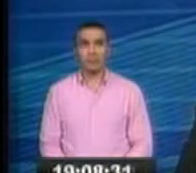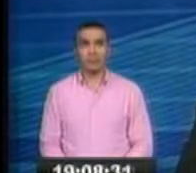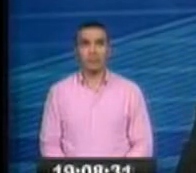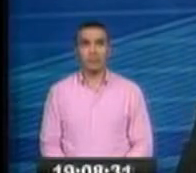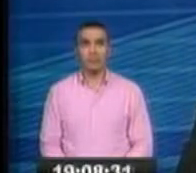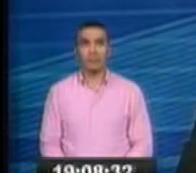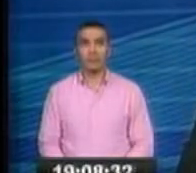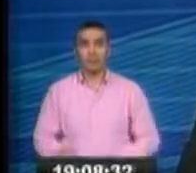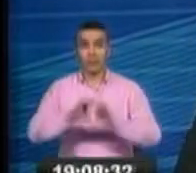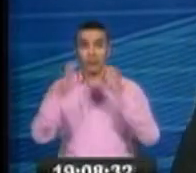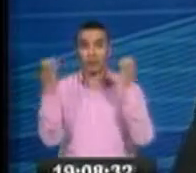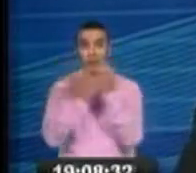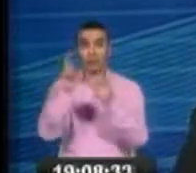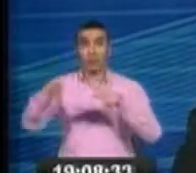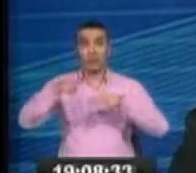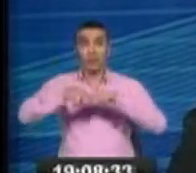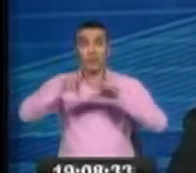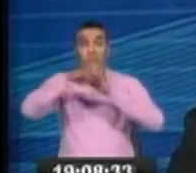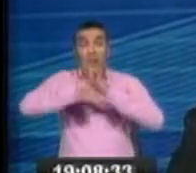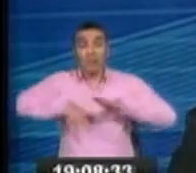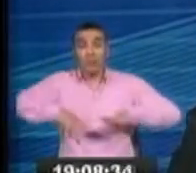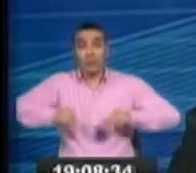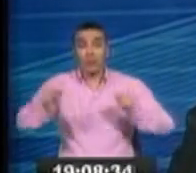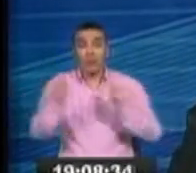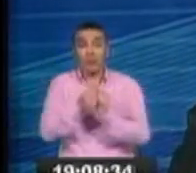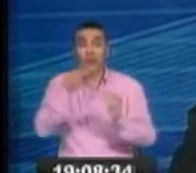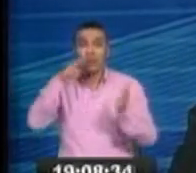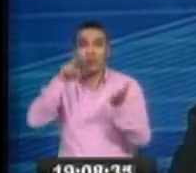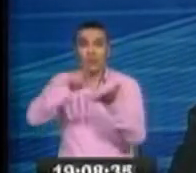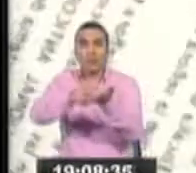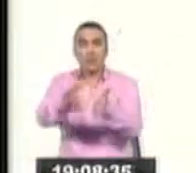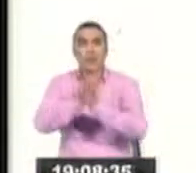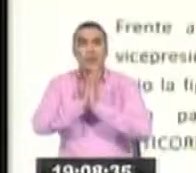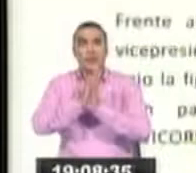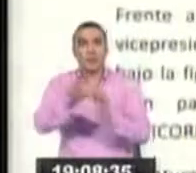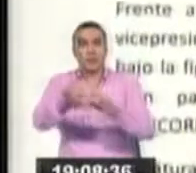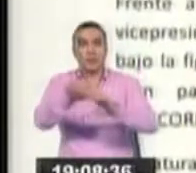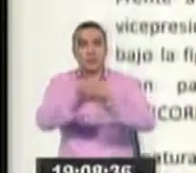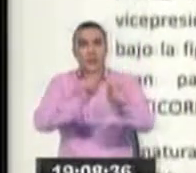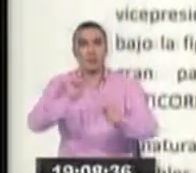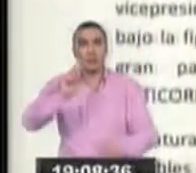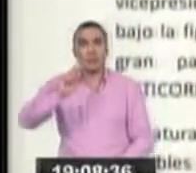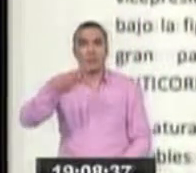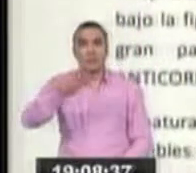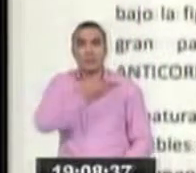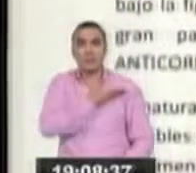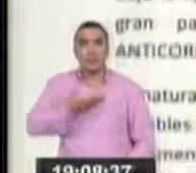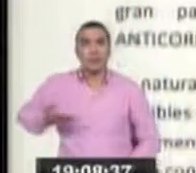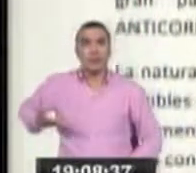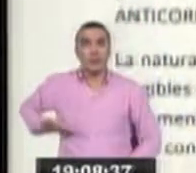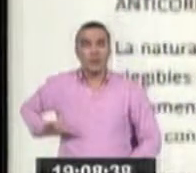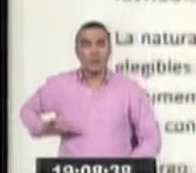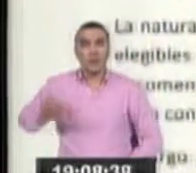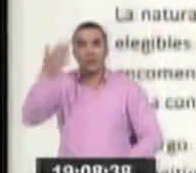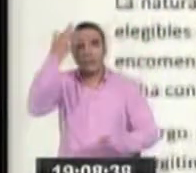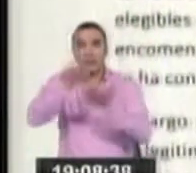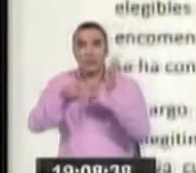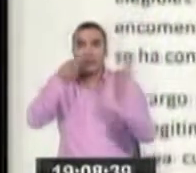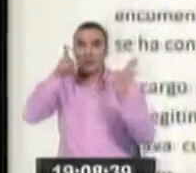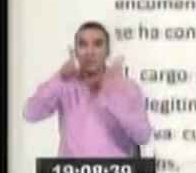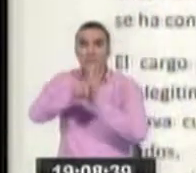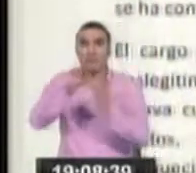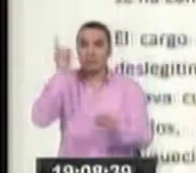finalizado. Y la Comisión Nacional Anticorrupción, mediante una carta, pide la renuncia de la vicepresidenta María Alejandra Vicuña por la acusación de